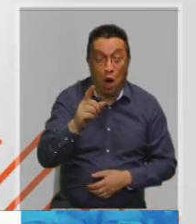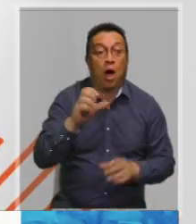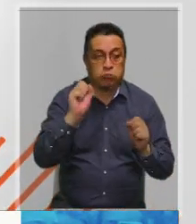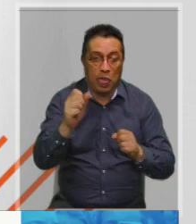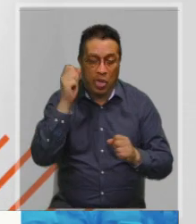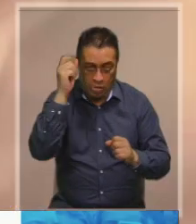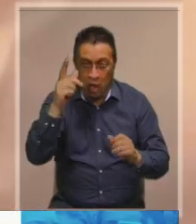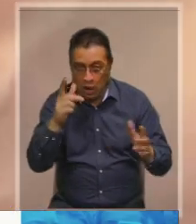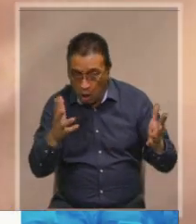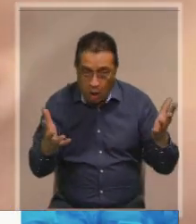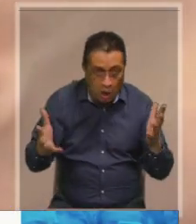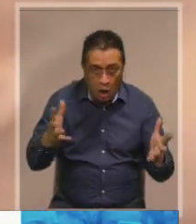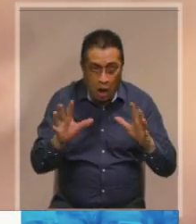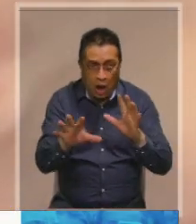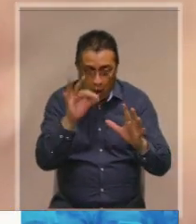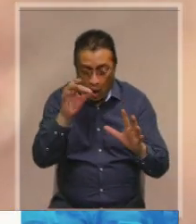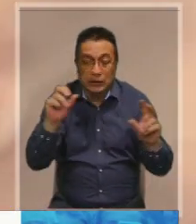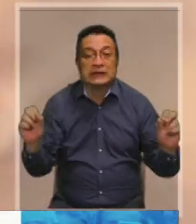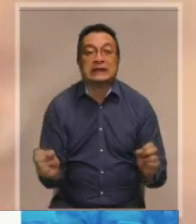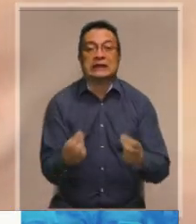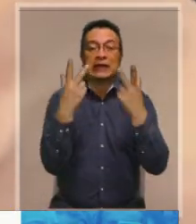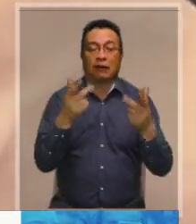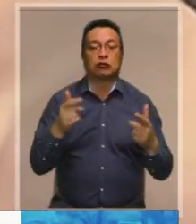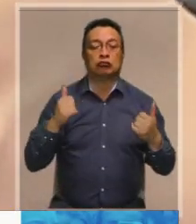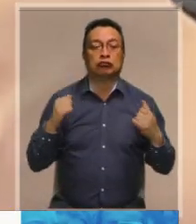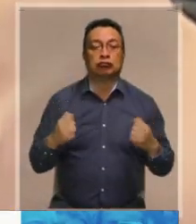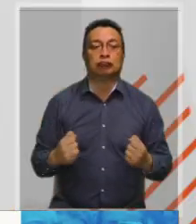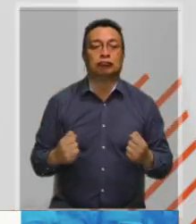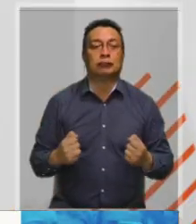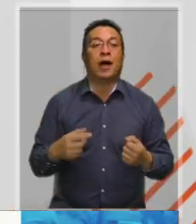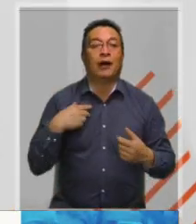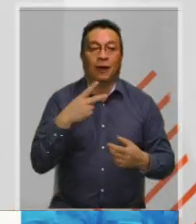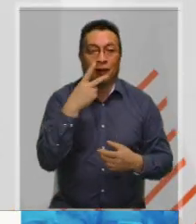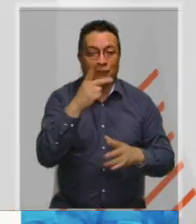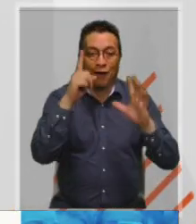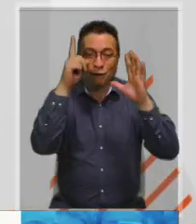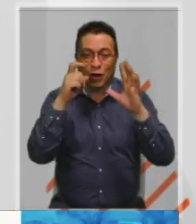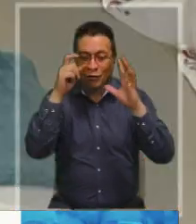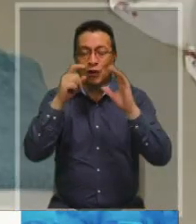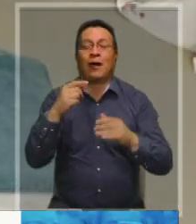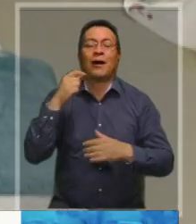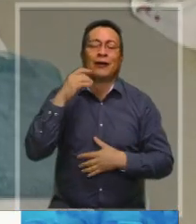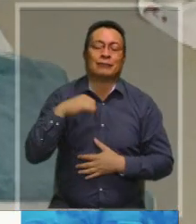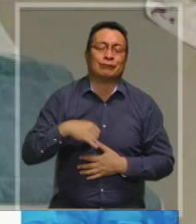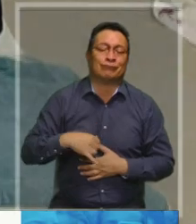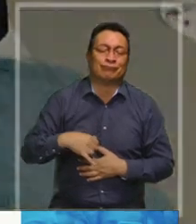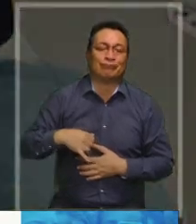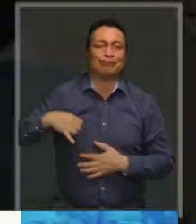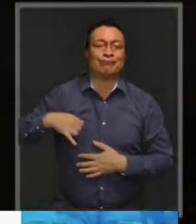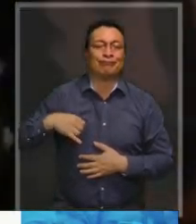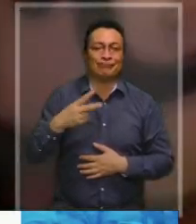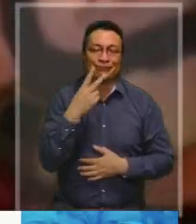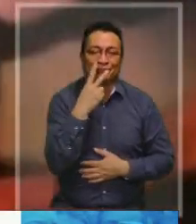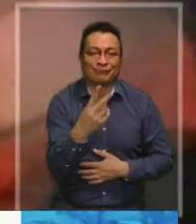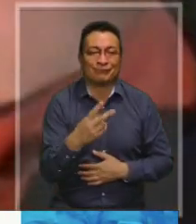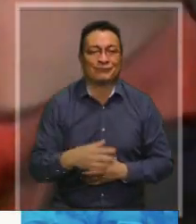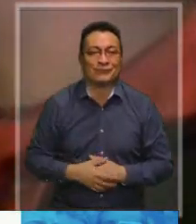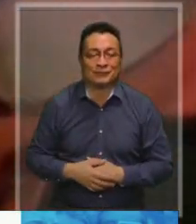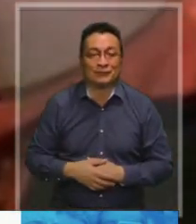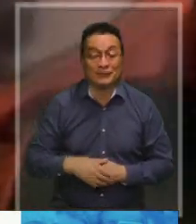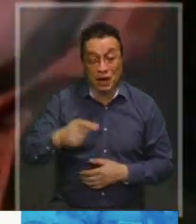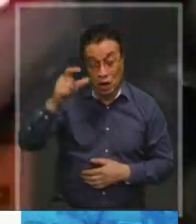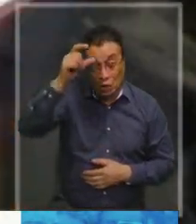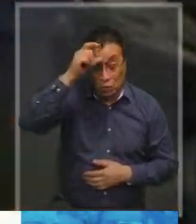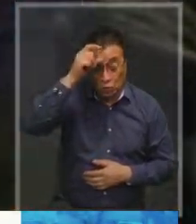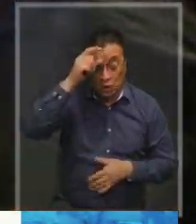entenderse y el doctor logró salvarlos. Ahora mira orgulloso las fotos y videos junto a ellos. En Turquía